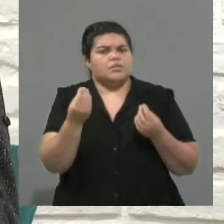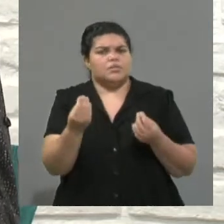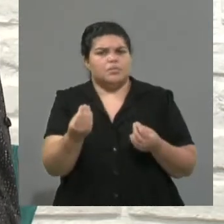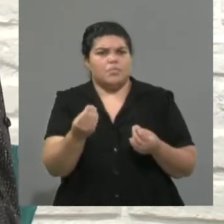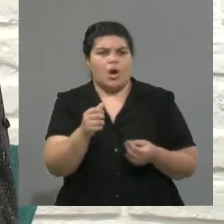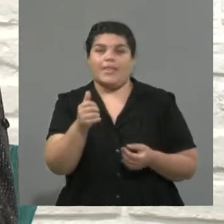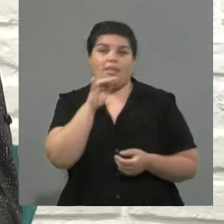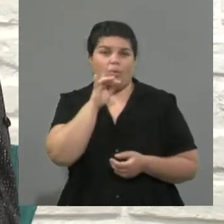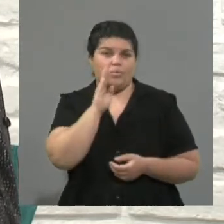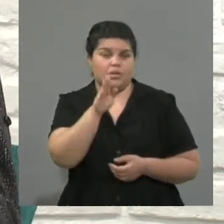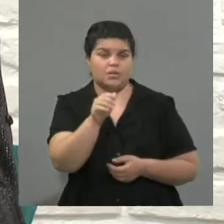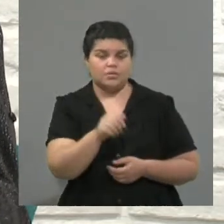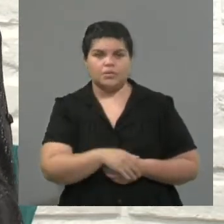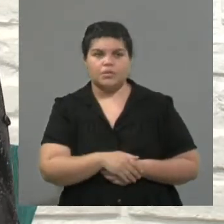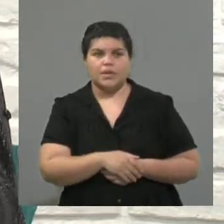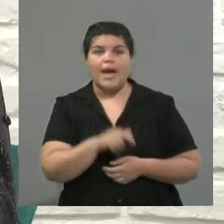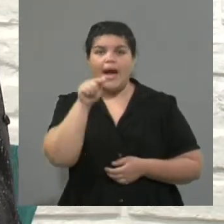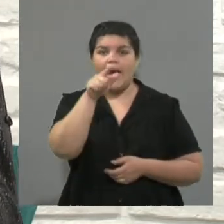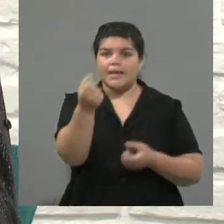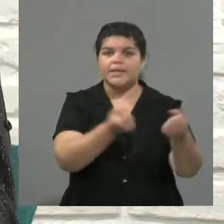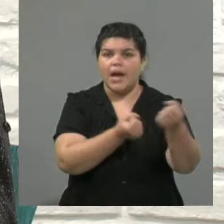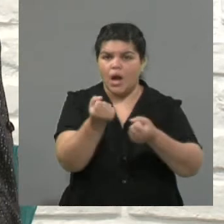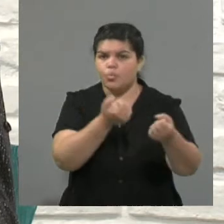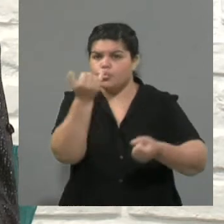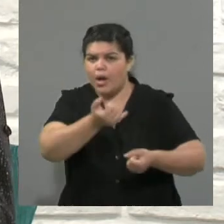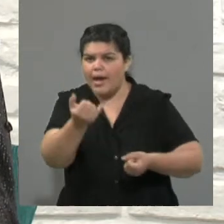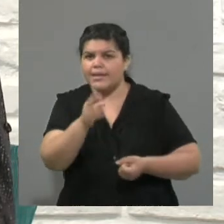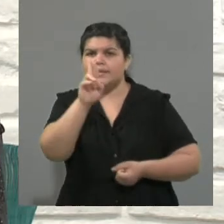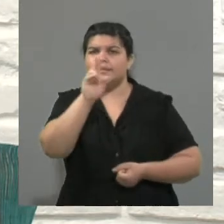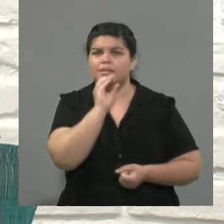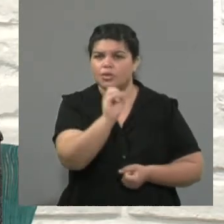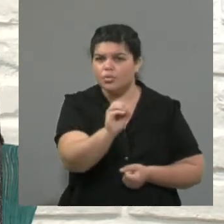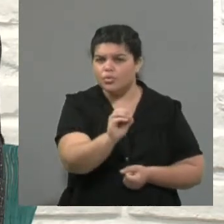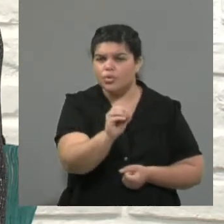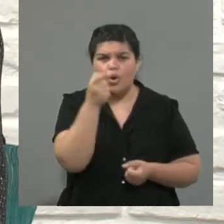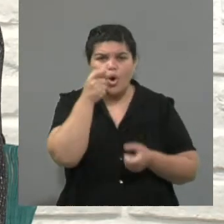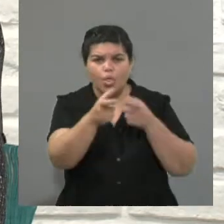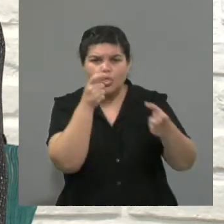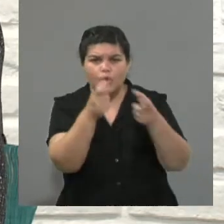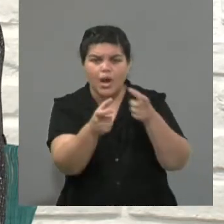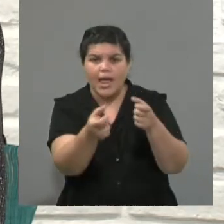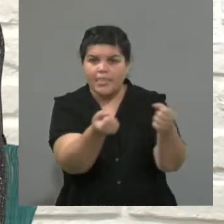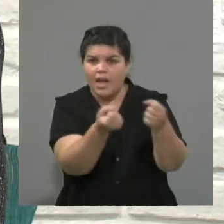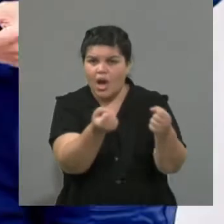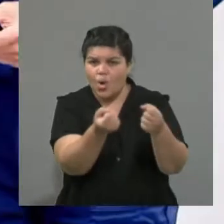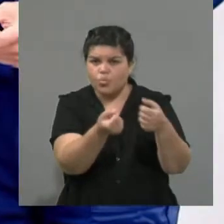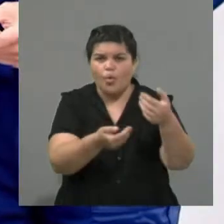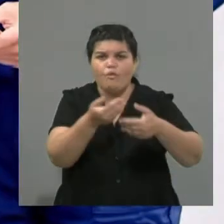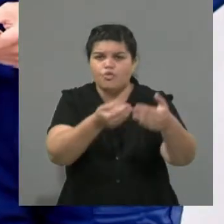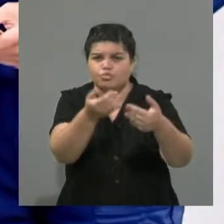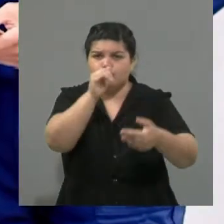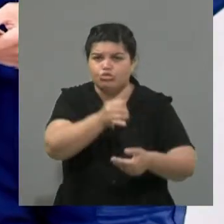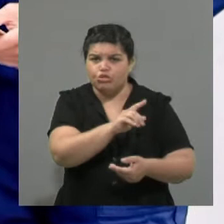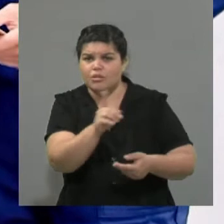aquí en la Argentina, en nuestro país? ¿Qué se sabe en otros países? ¿Cómo funciona esto? Por supuesto que funciona en